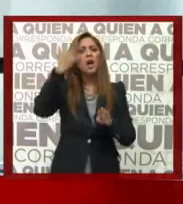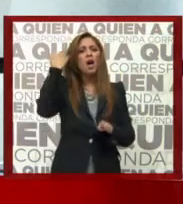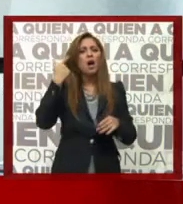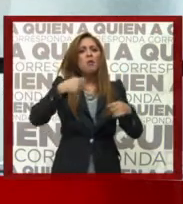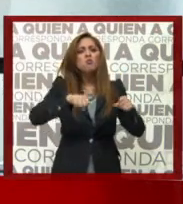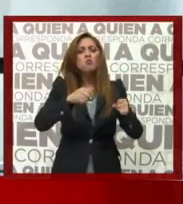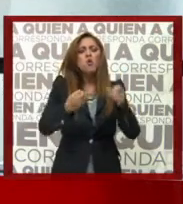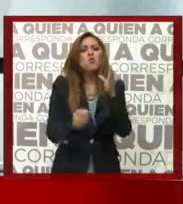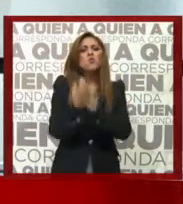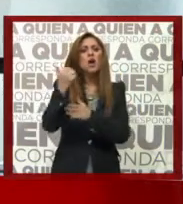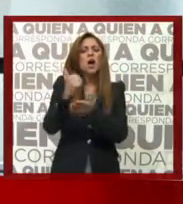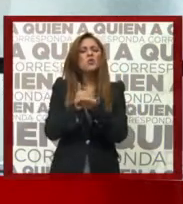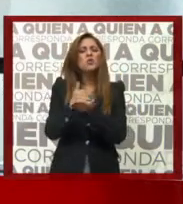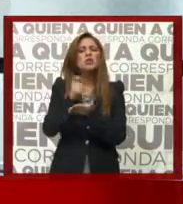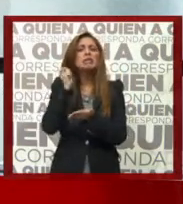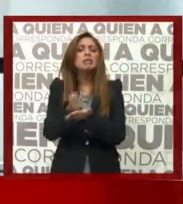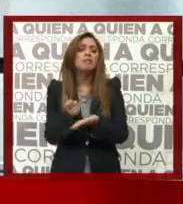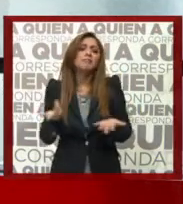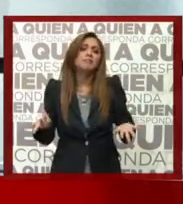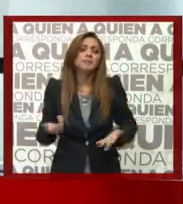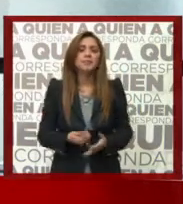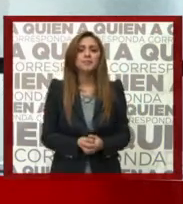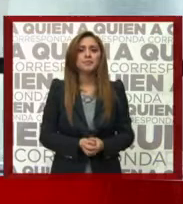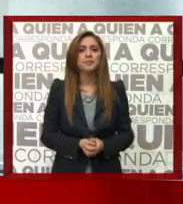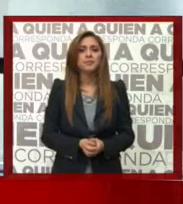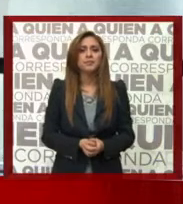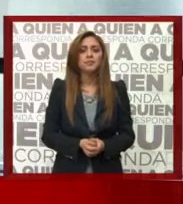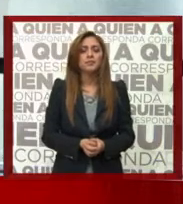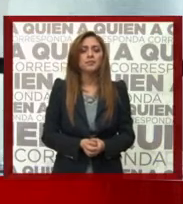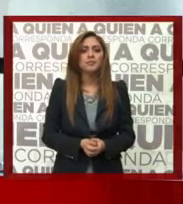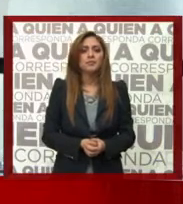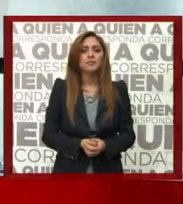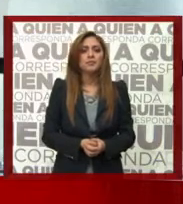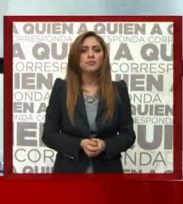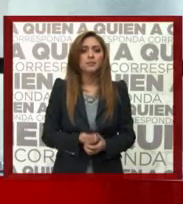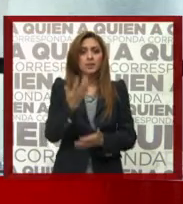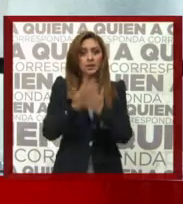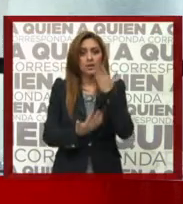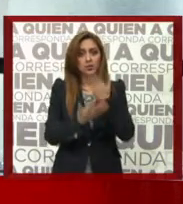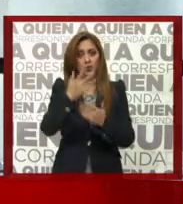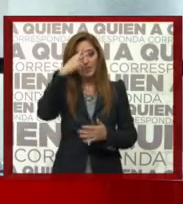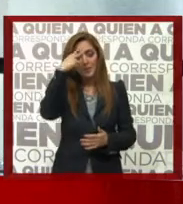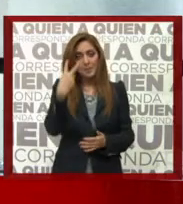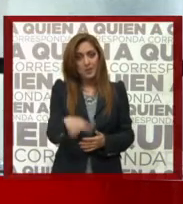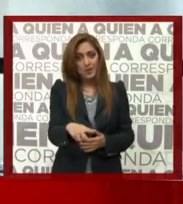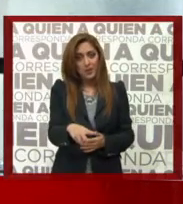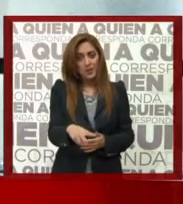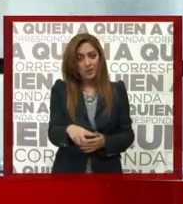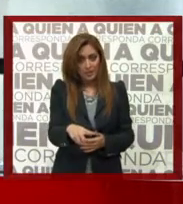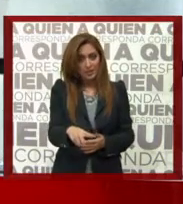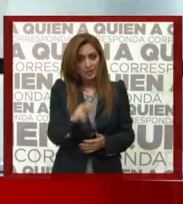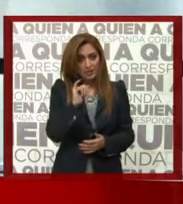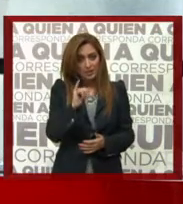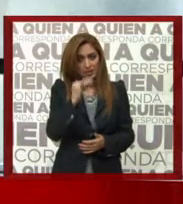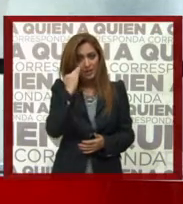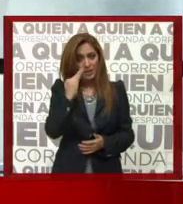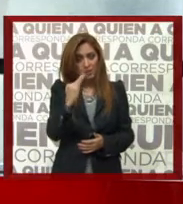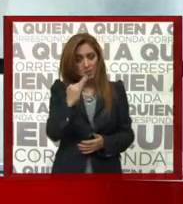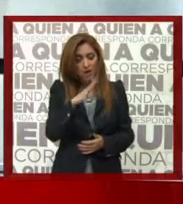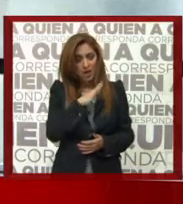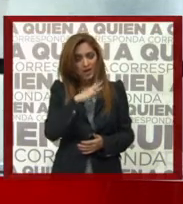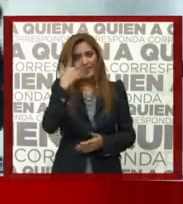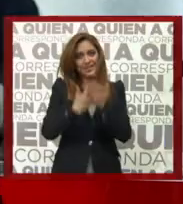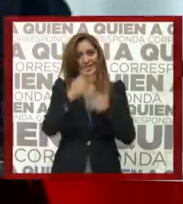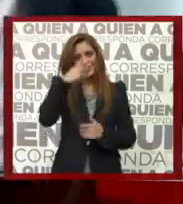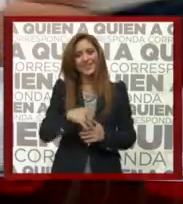pero ahora ya ha cambiado. Hecho. ¿A dónde vamos, señor? ¿Hecho en México? ¿Sí? ¿Tendremos tiempo de eso? ¡Hecho